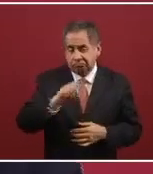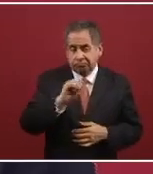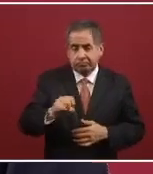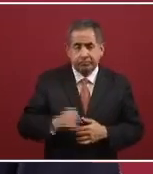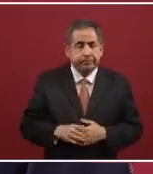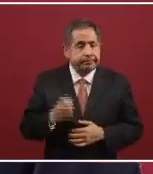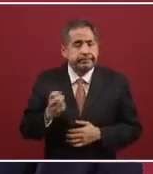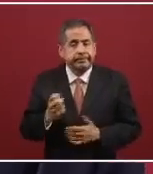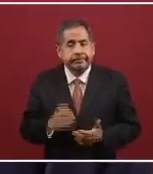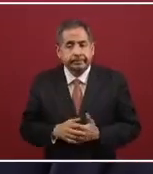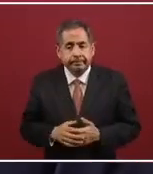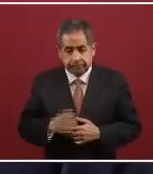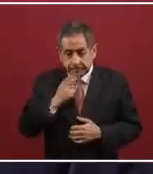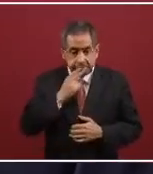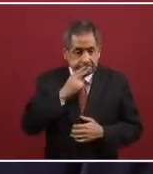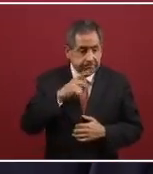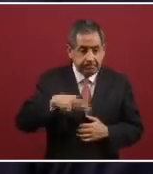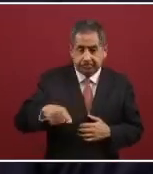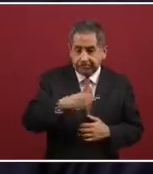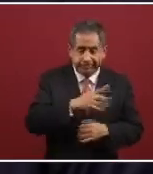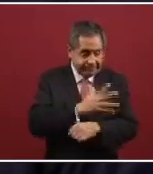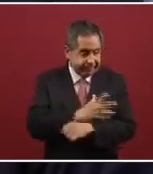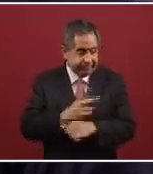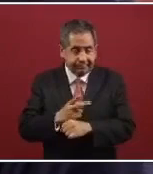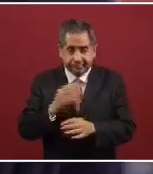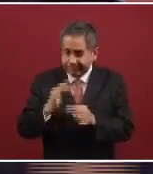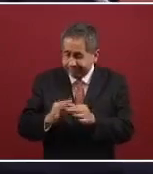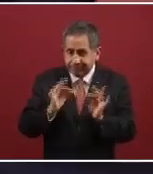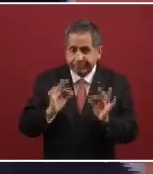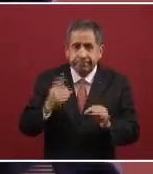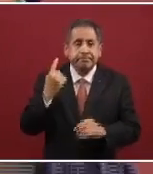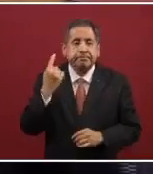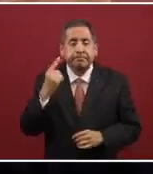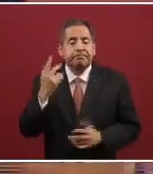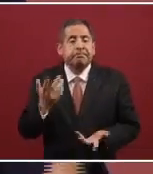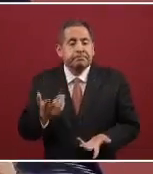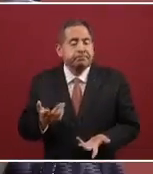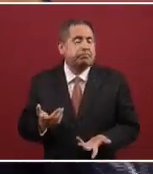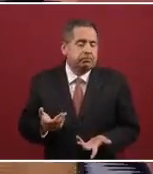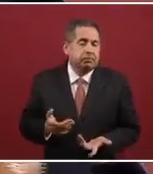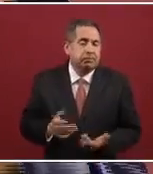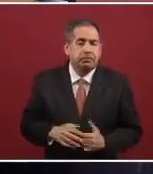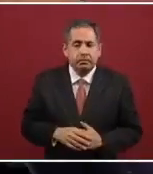Utilizar este tesoro que tenemos para